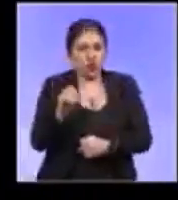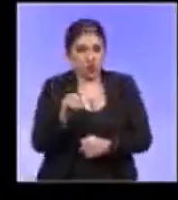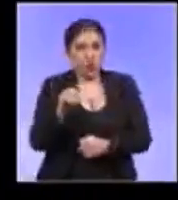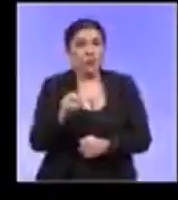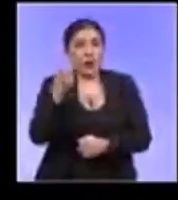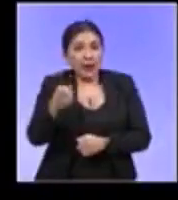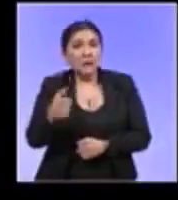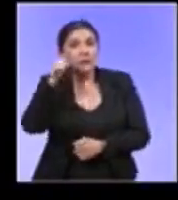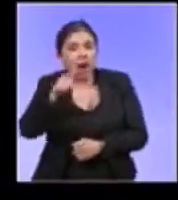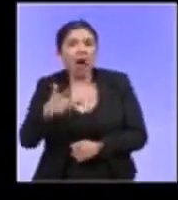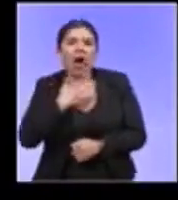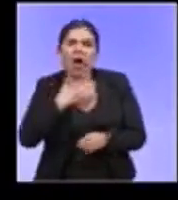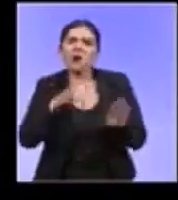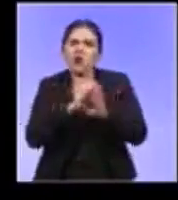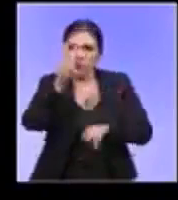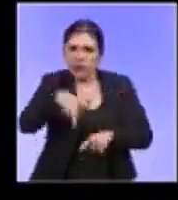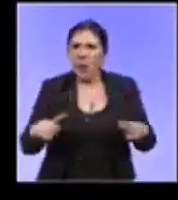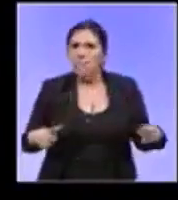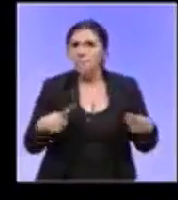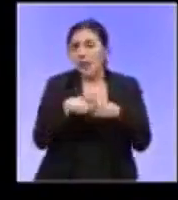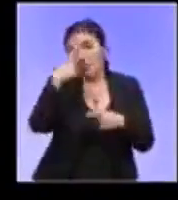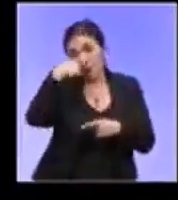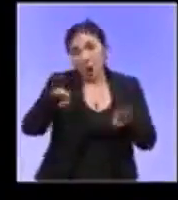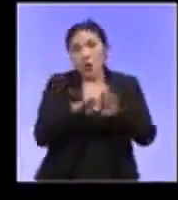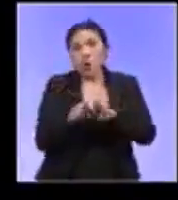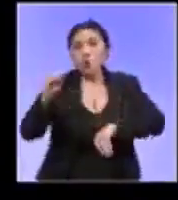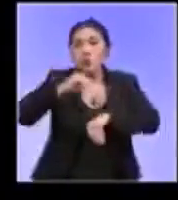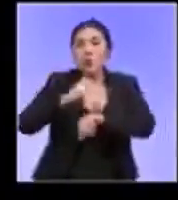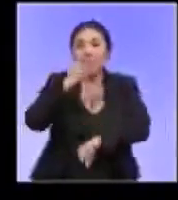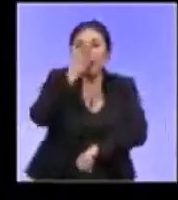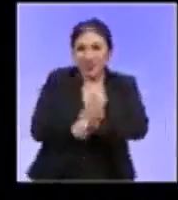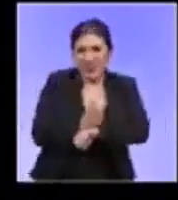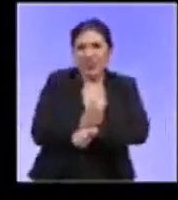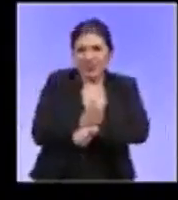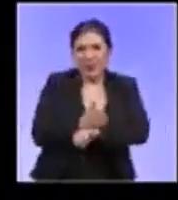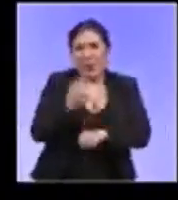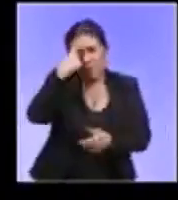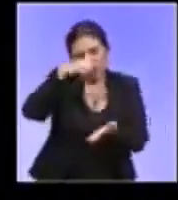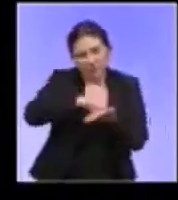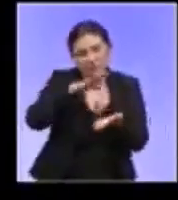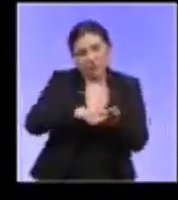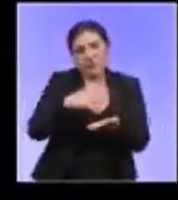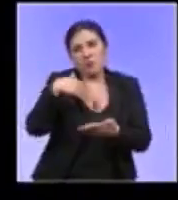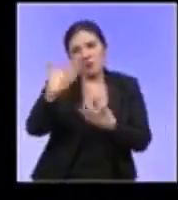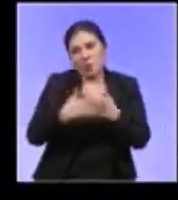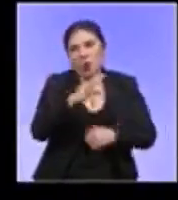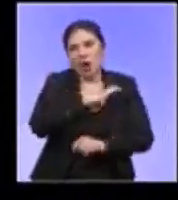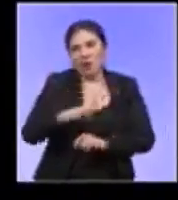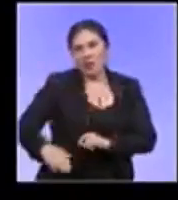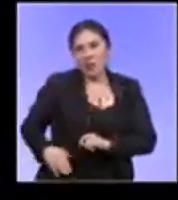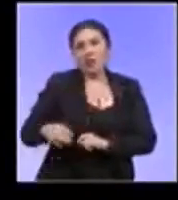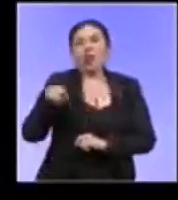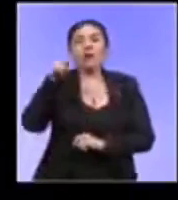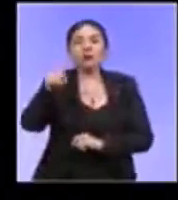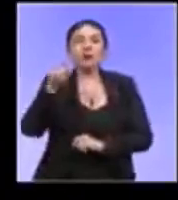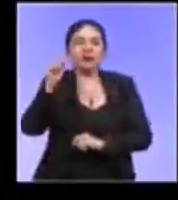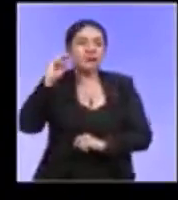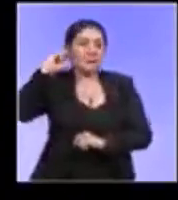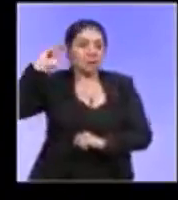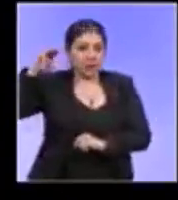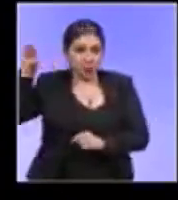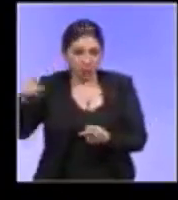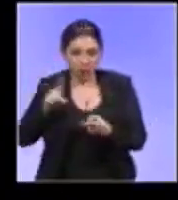evidencia la incongruencia entre los criterios para imponer la sanción en el registro de las candidaturas en el caso de michoacán